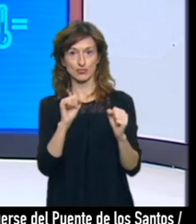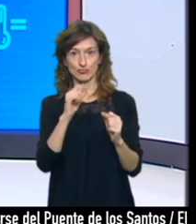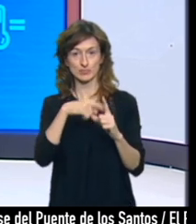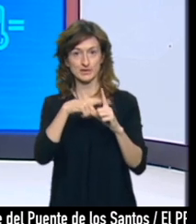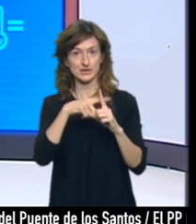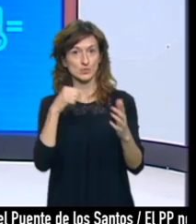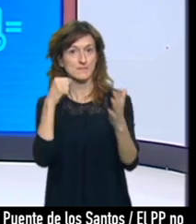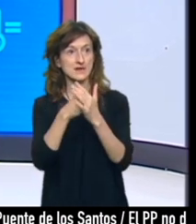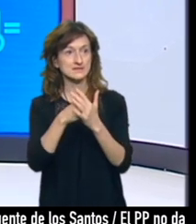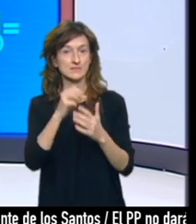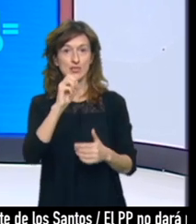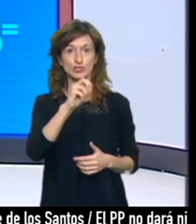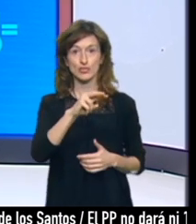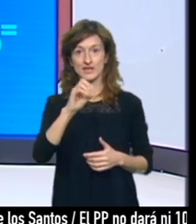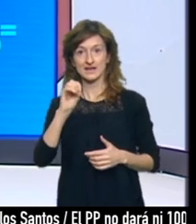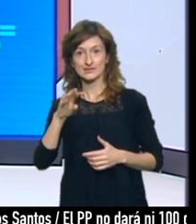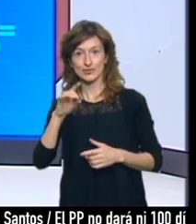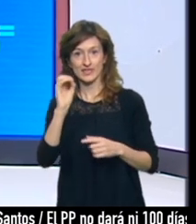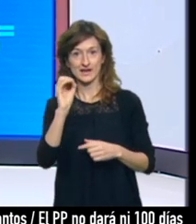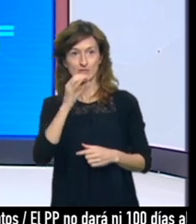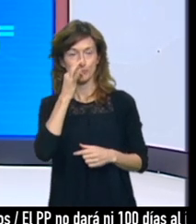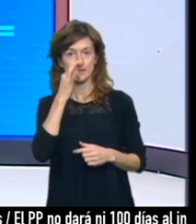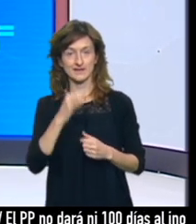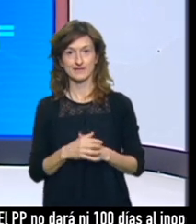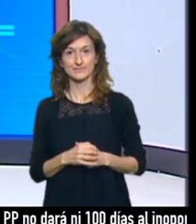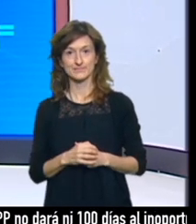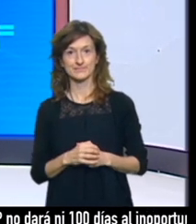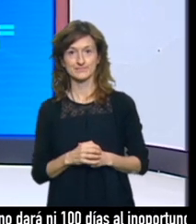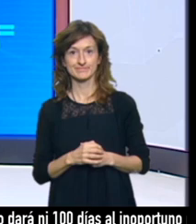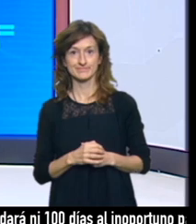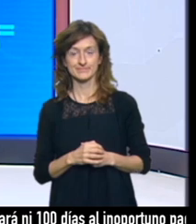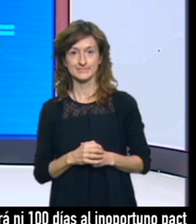máximas que con mucho alcanzan 12 o 14 grados por la tarde.